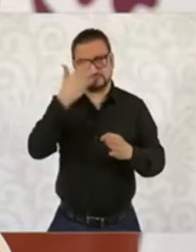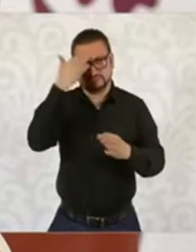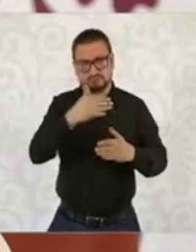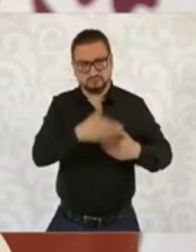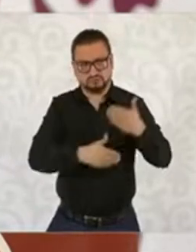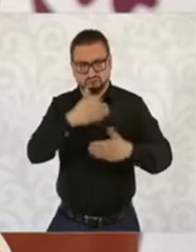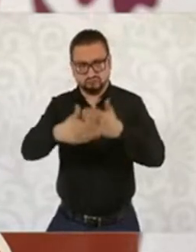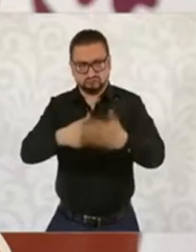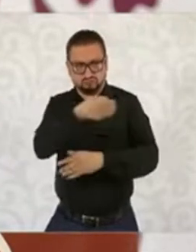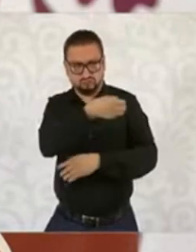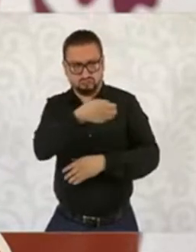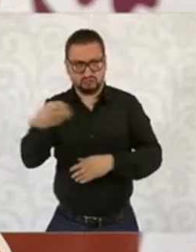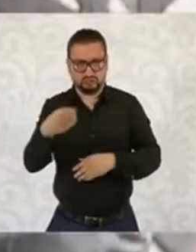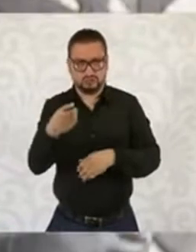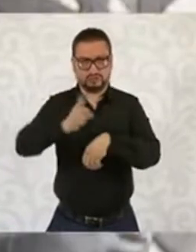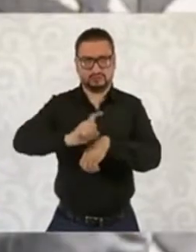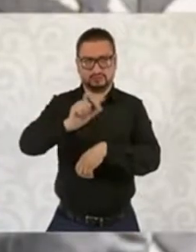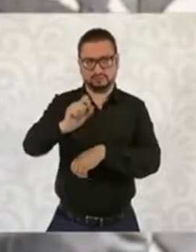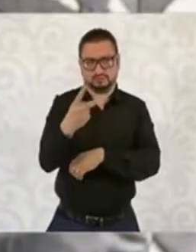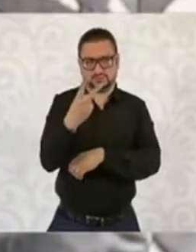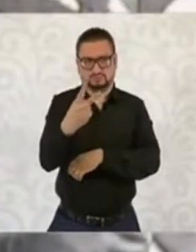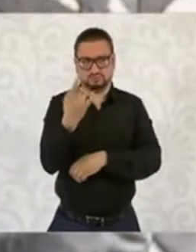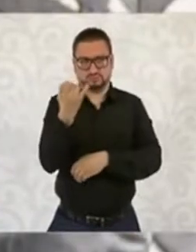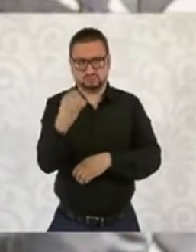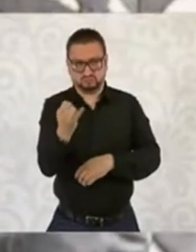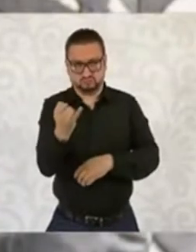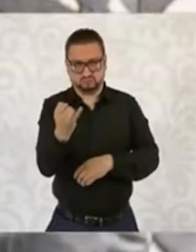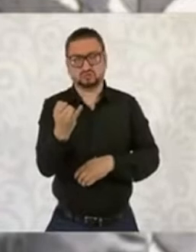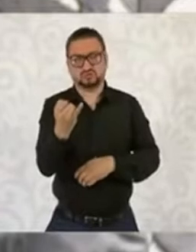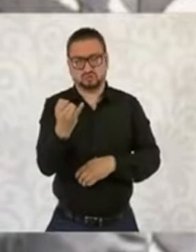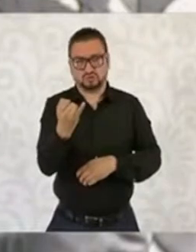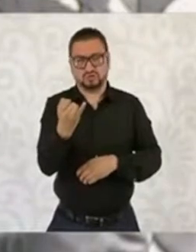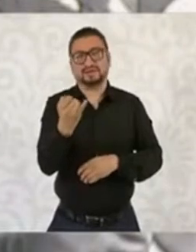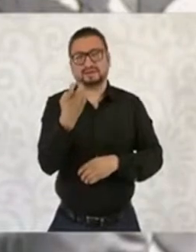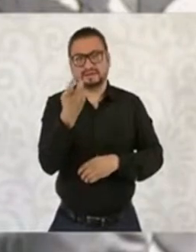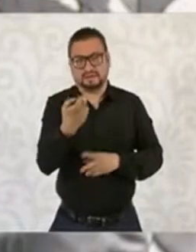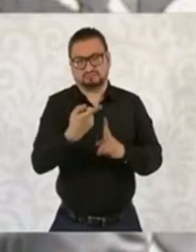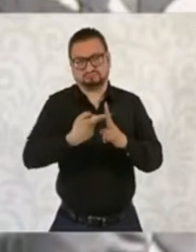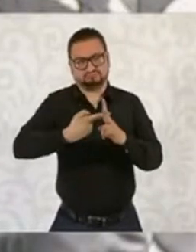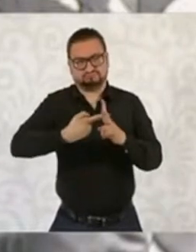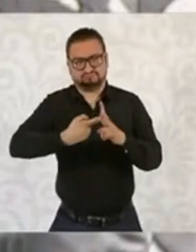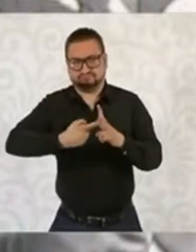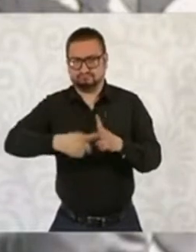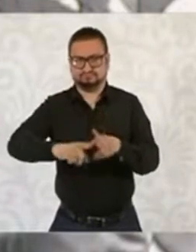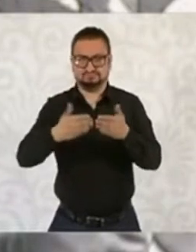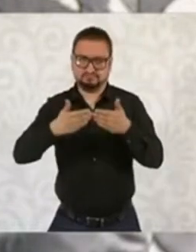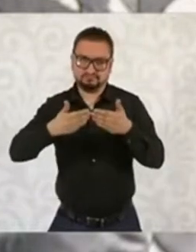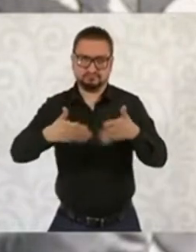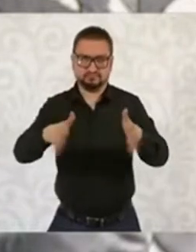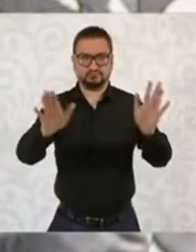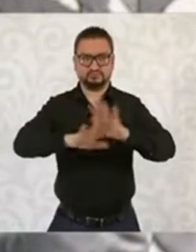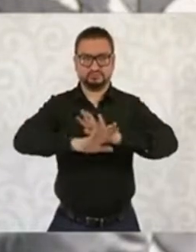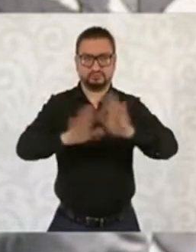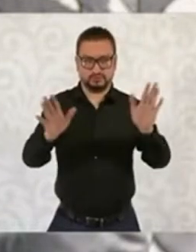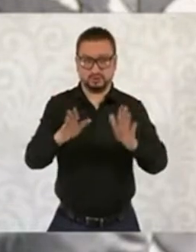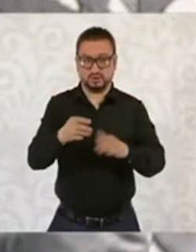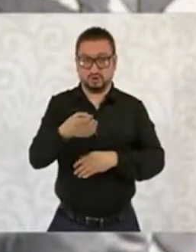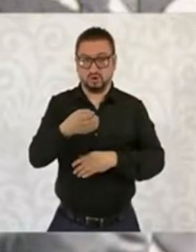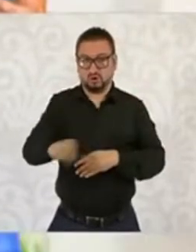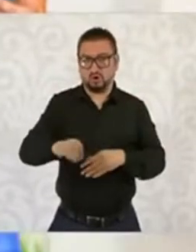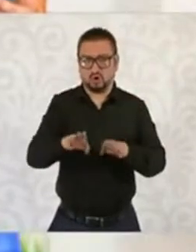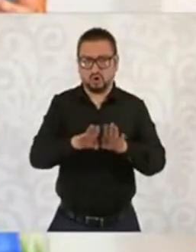implementación de la misma, el día 22 de junio y con ello ya estará iniciando también el piloto